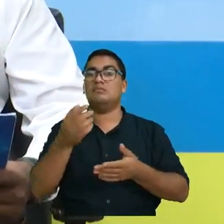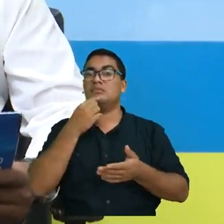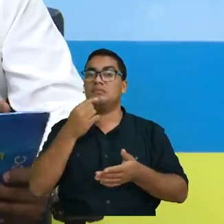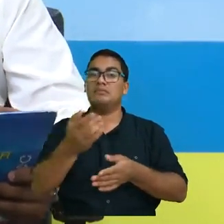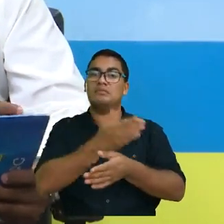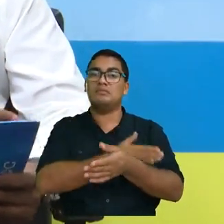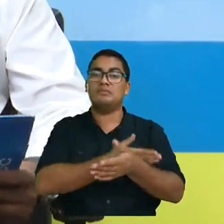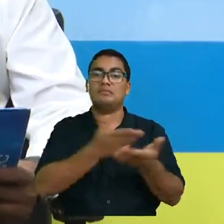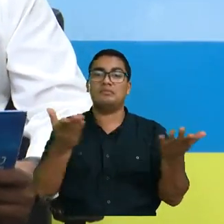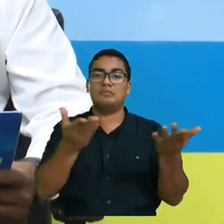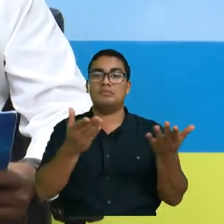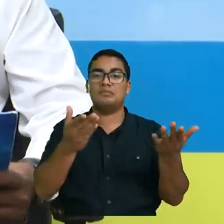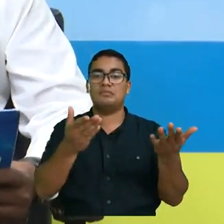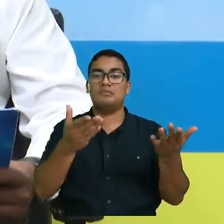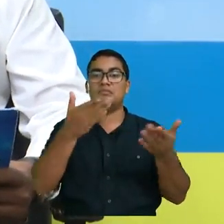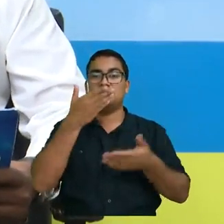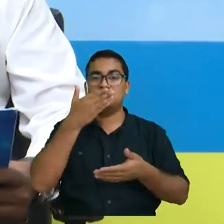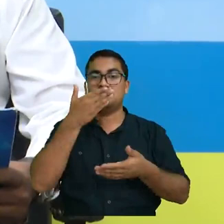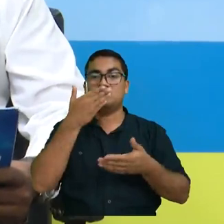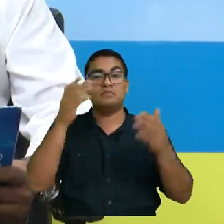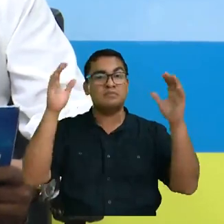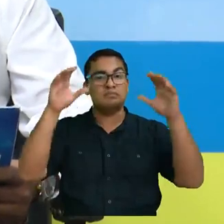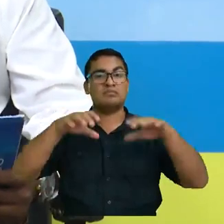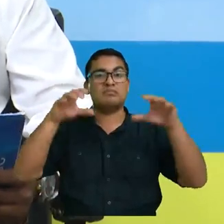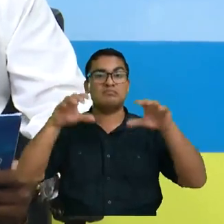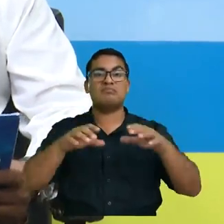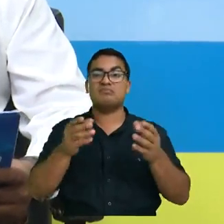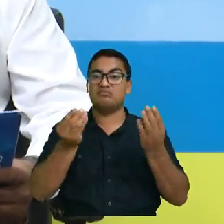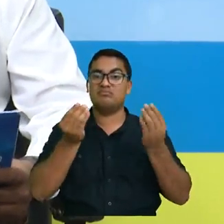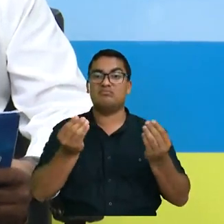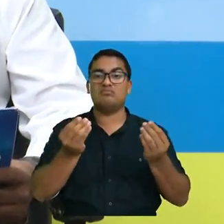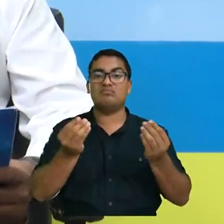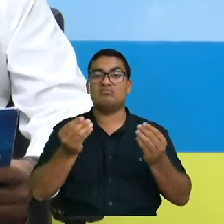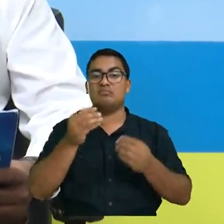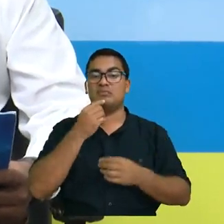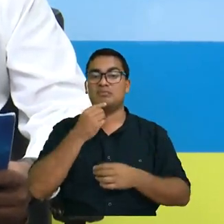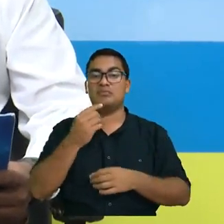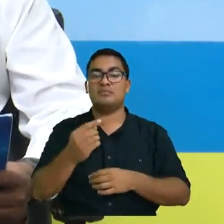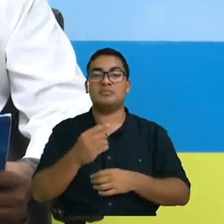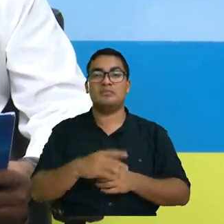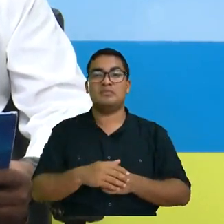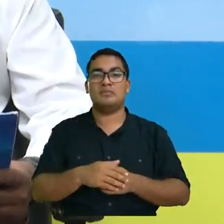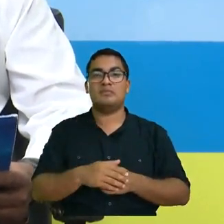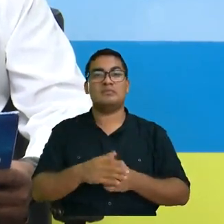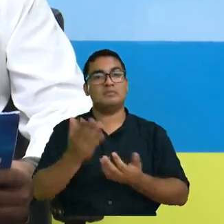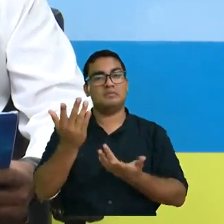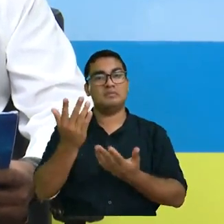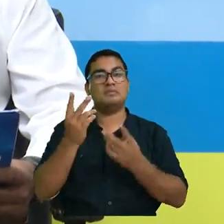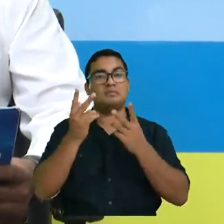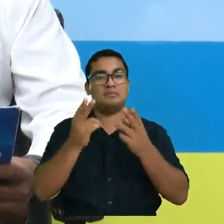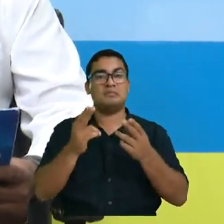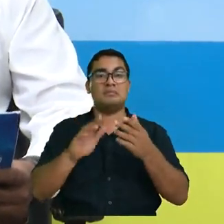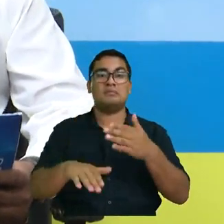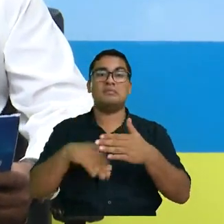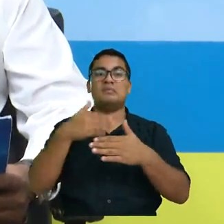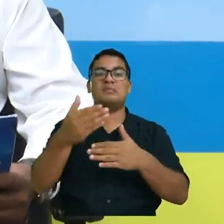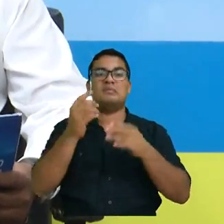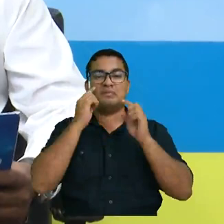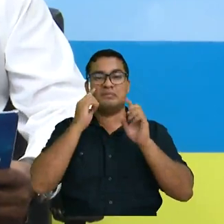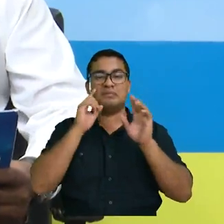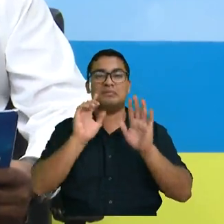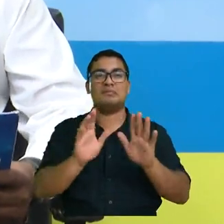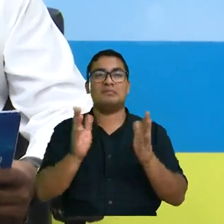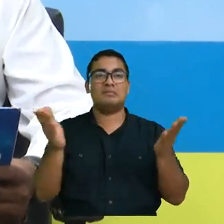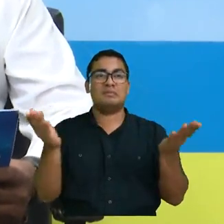suele aparecer en las temporadas de invierno, temporadas de lluvia. Cuando regresemos vamos a hablar de la prevención. Yo creo que una